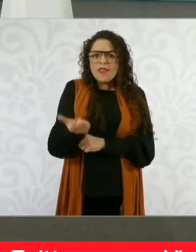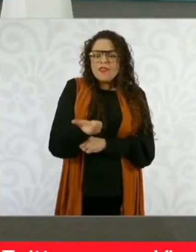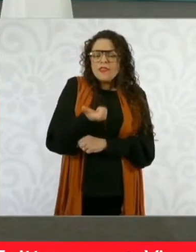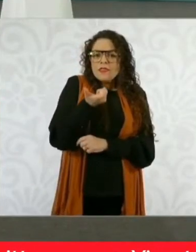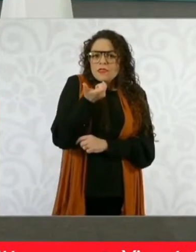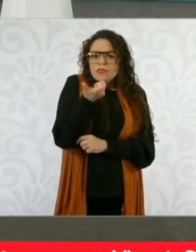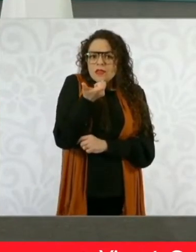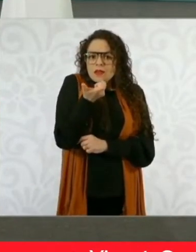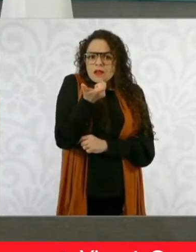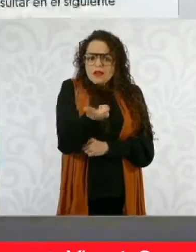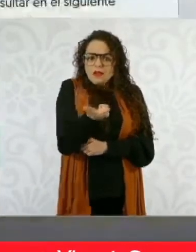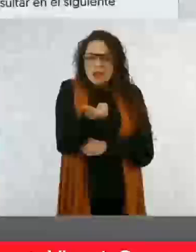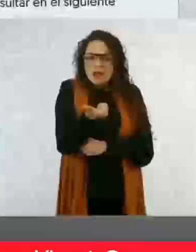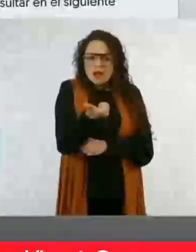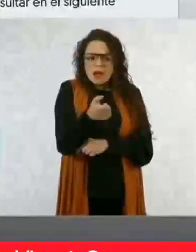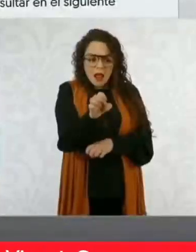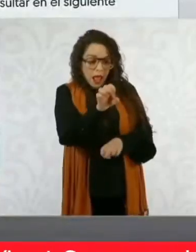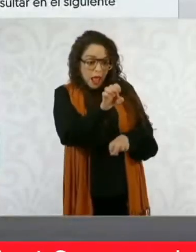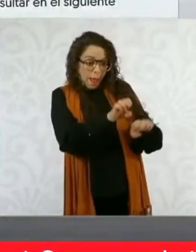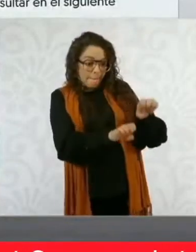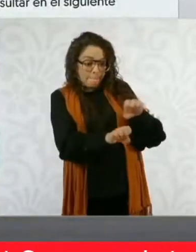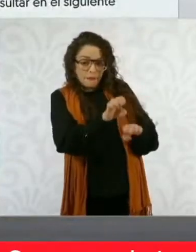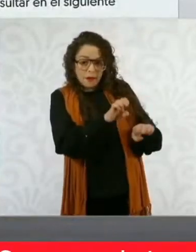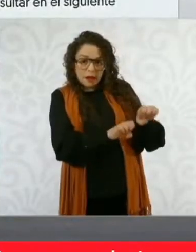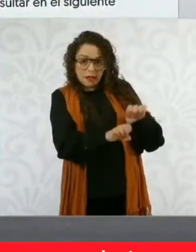dinero, entre las empresas